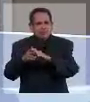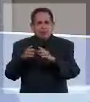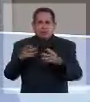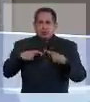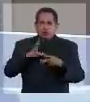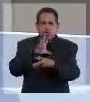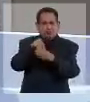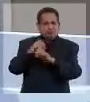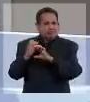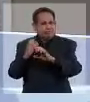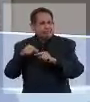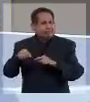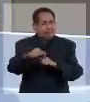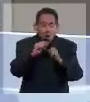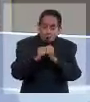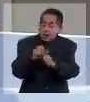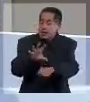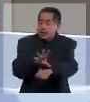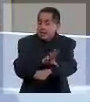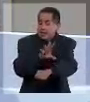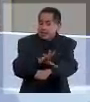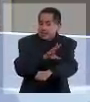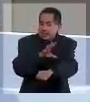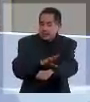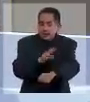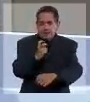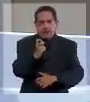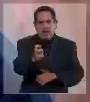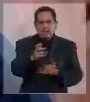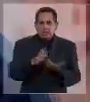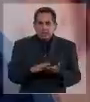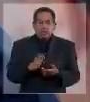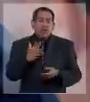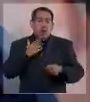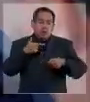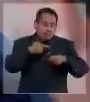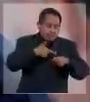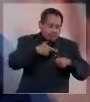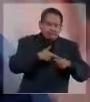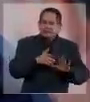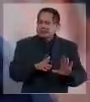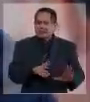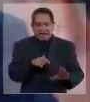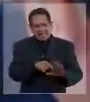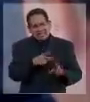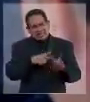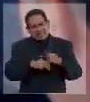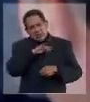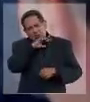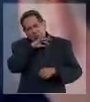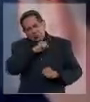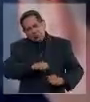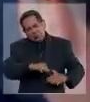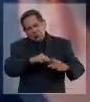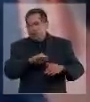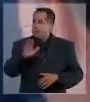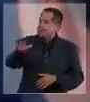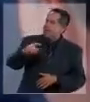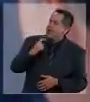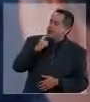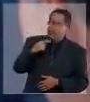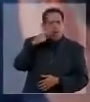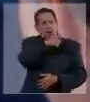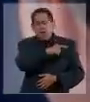eléctrica y no utilizar la energía a base del petróleo, que contamina enormemente. Andrés, la refinería de Nuevo